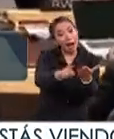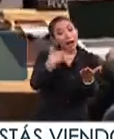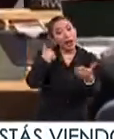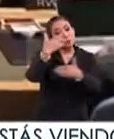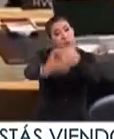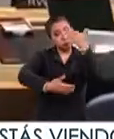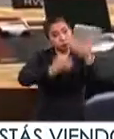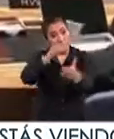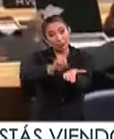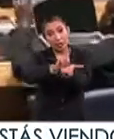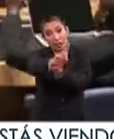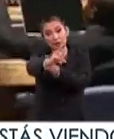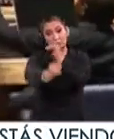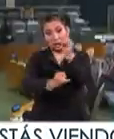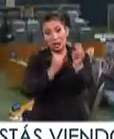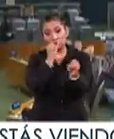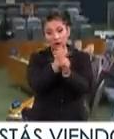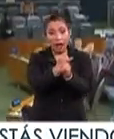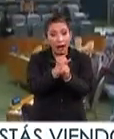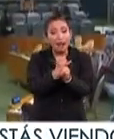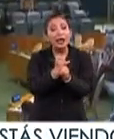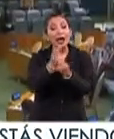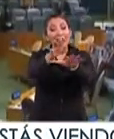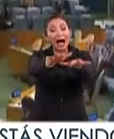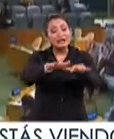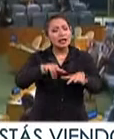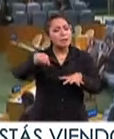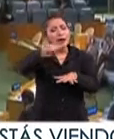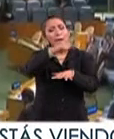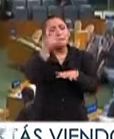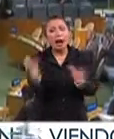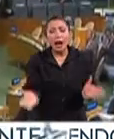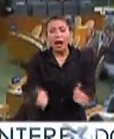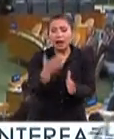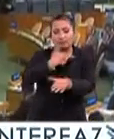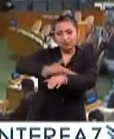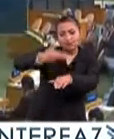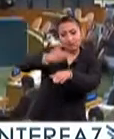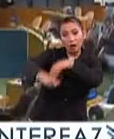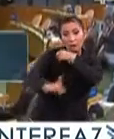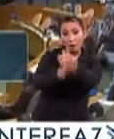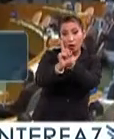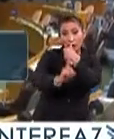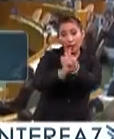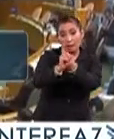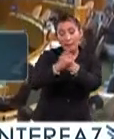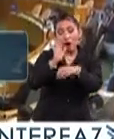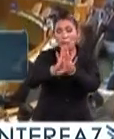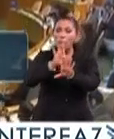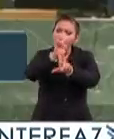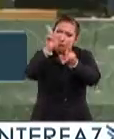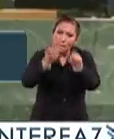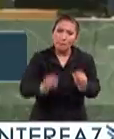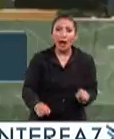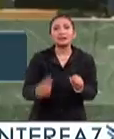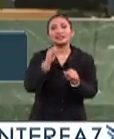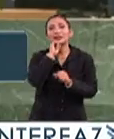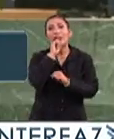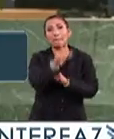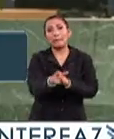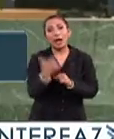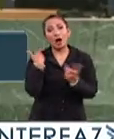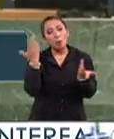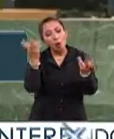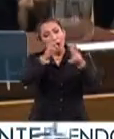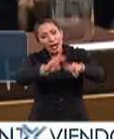el desarrollo del derecho internacional. La Asamblea sirve para fomentar la resolución de conflictos de manera pacífica, además de